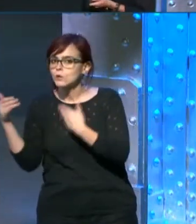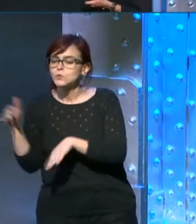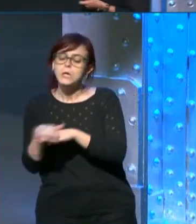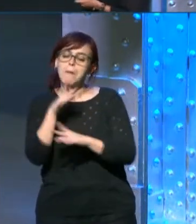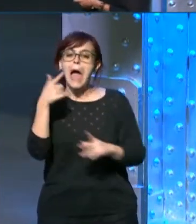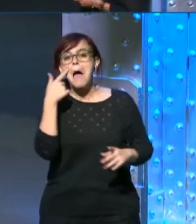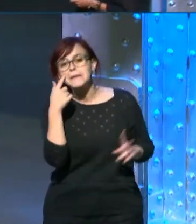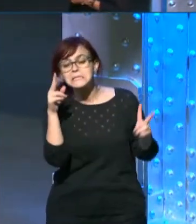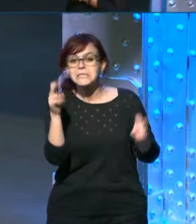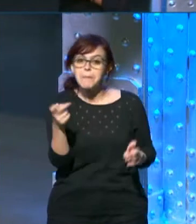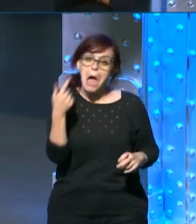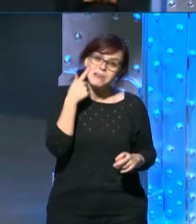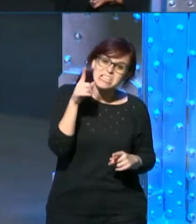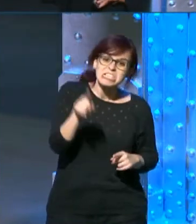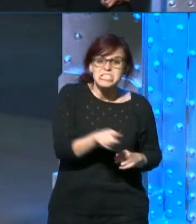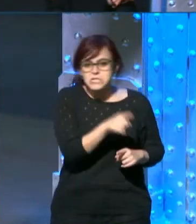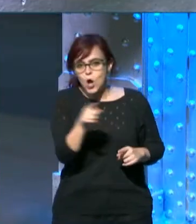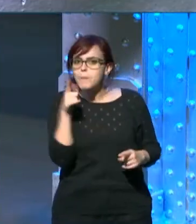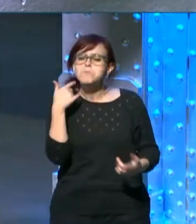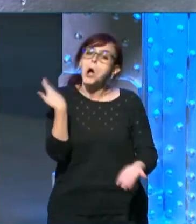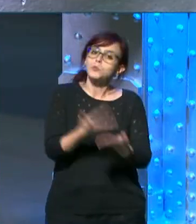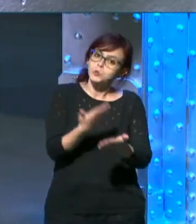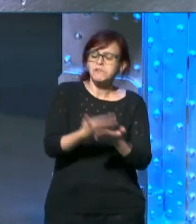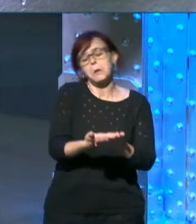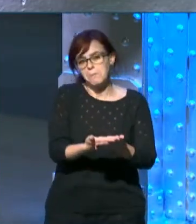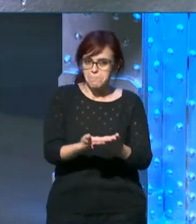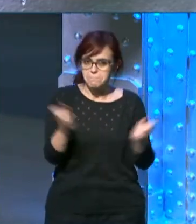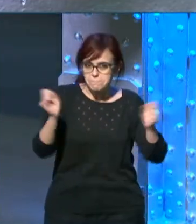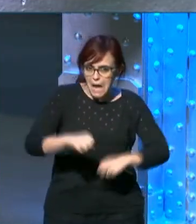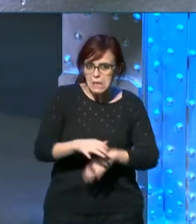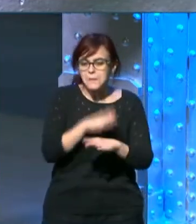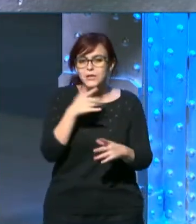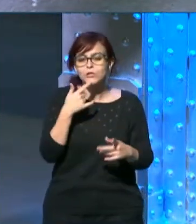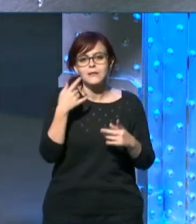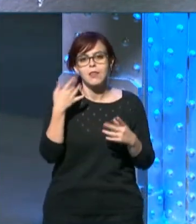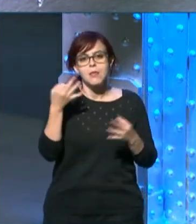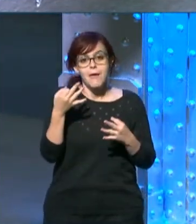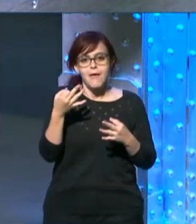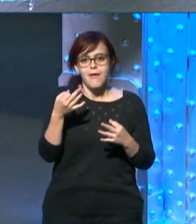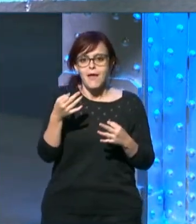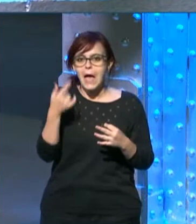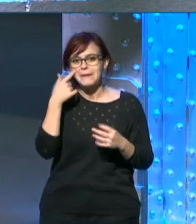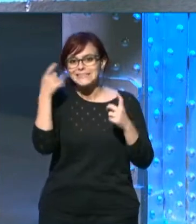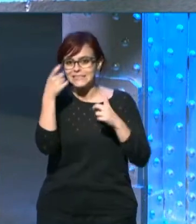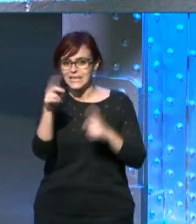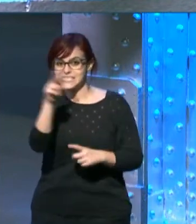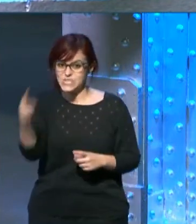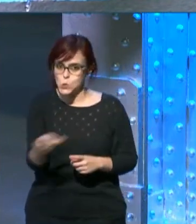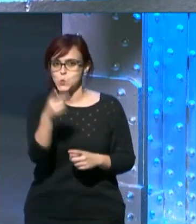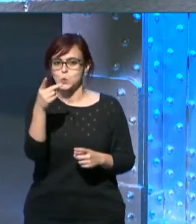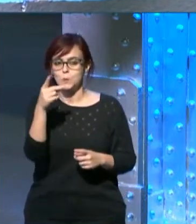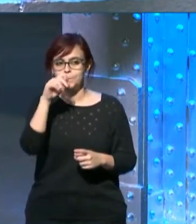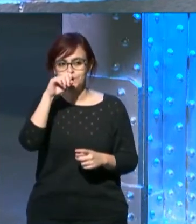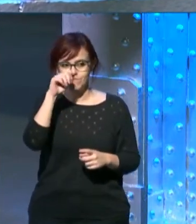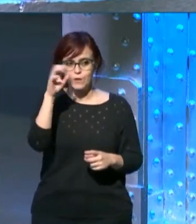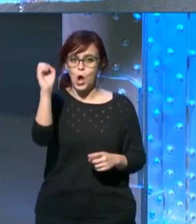colorado, pasando vergüenza, pero podría justificar que no estuviera, prometiendo casi siempre una segunda edición, por ejemplo, del libro.